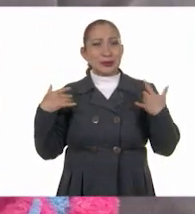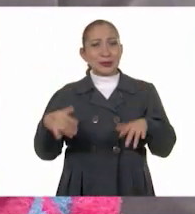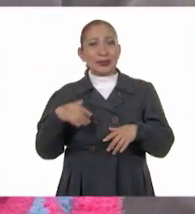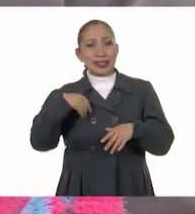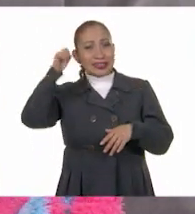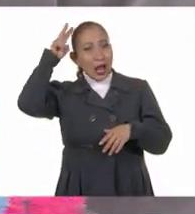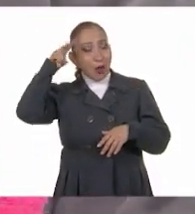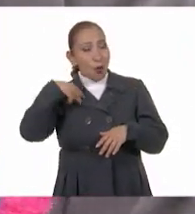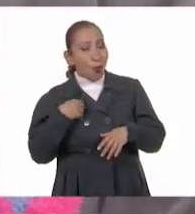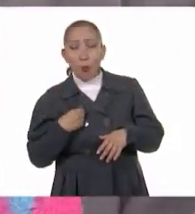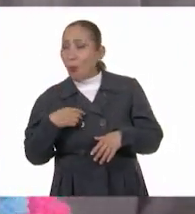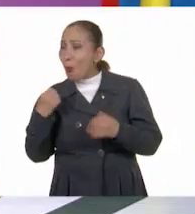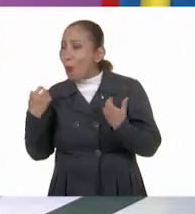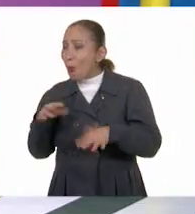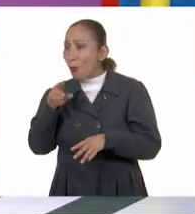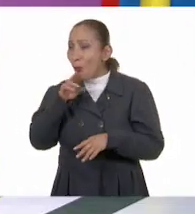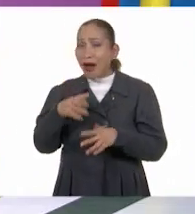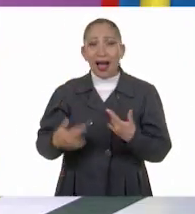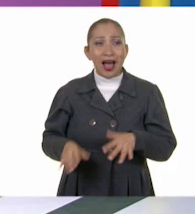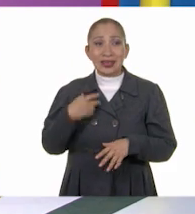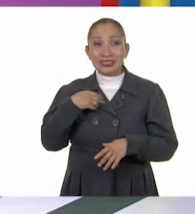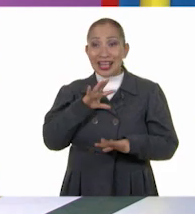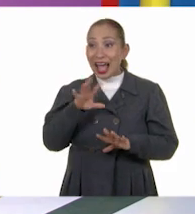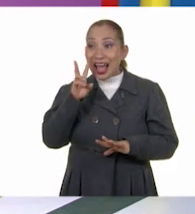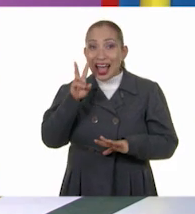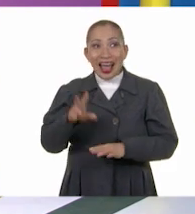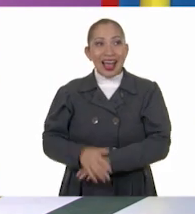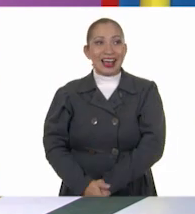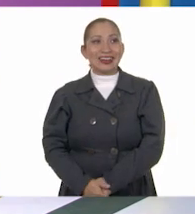Raulito! ¡Wow! ¡Ya quedó!